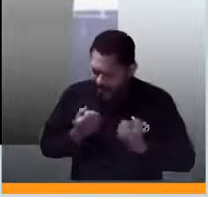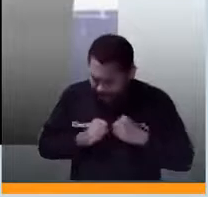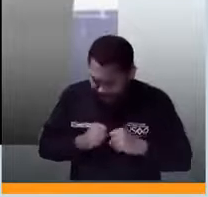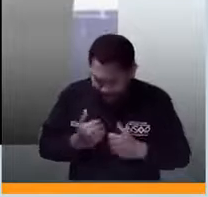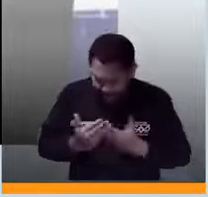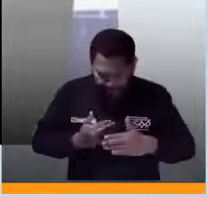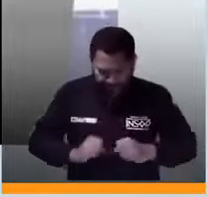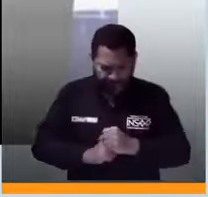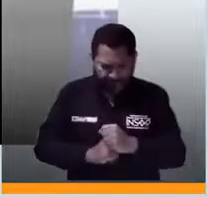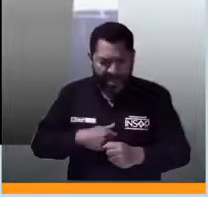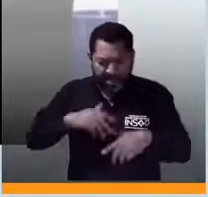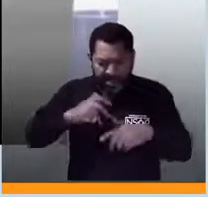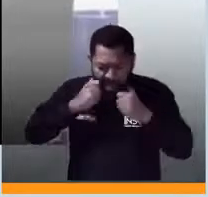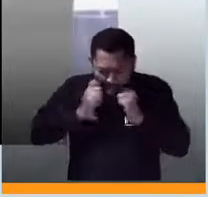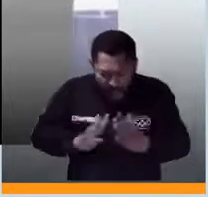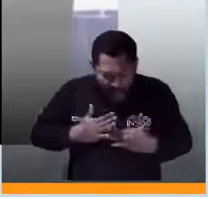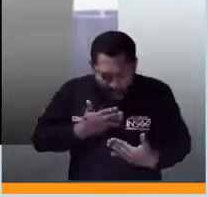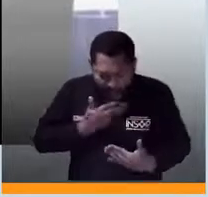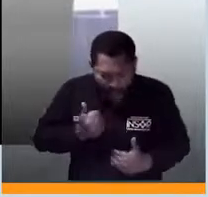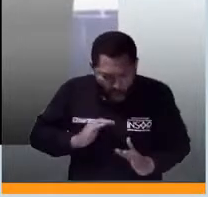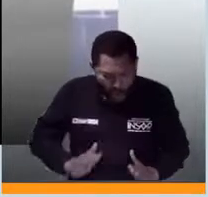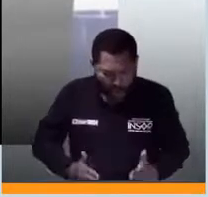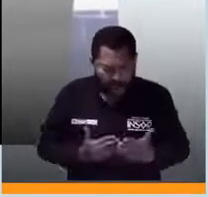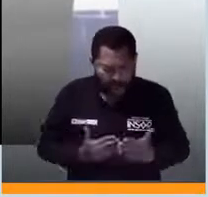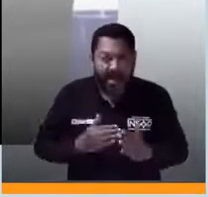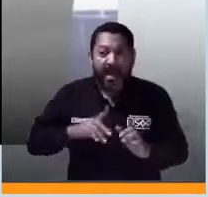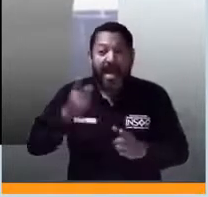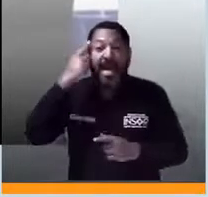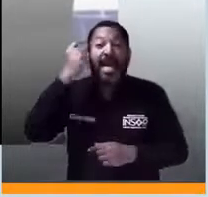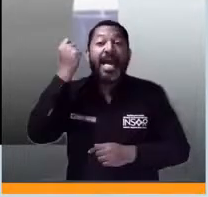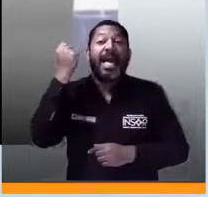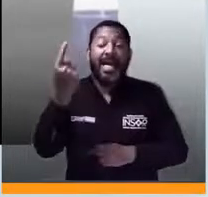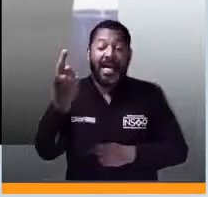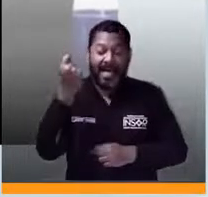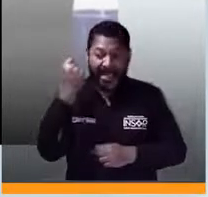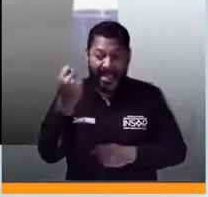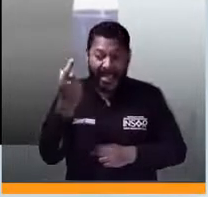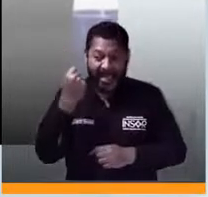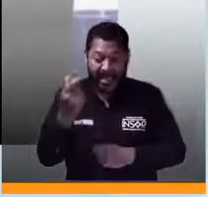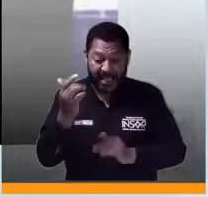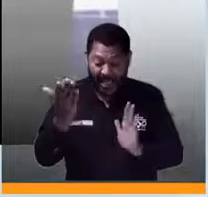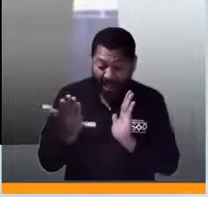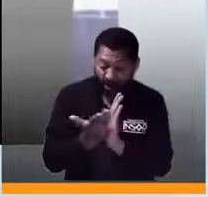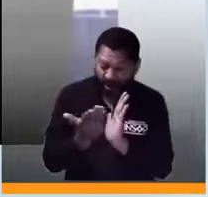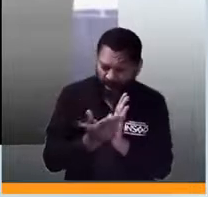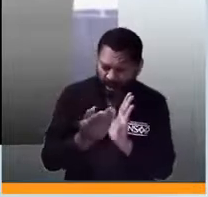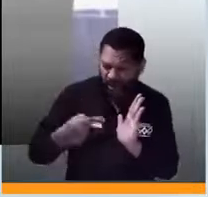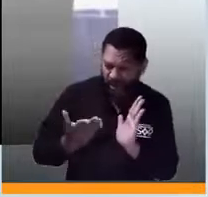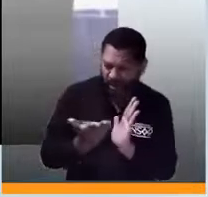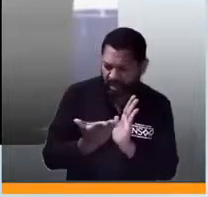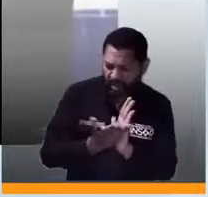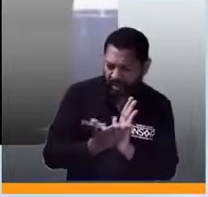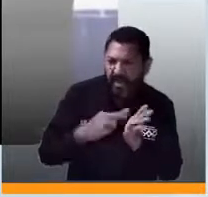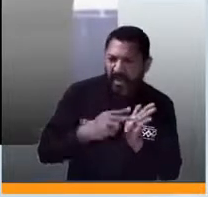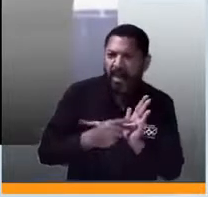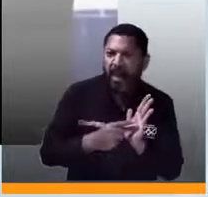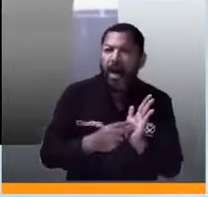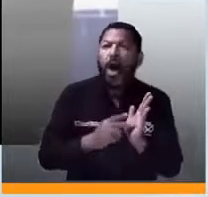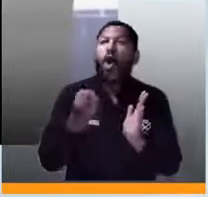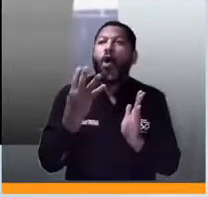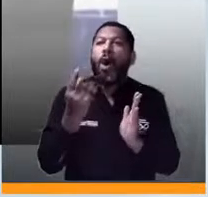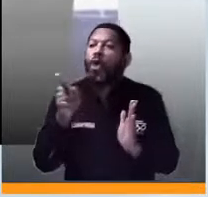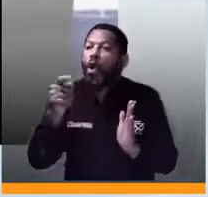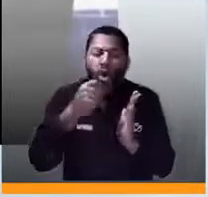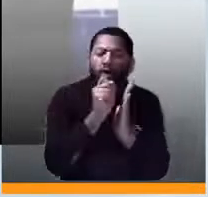vamos a ser mejores seres humanos, mejores personas, y sobre todo vamos a entender que la educación no va de poner números, sino